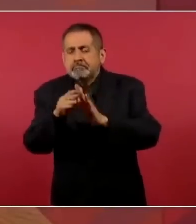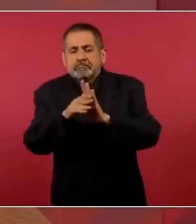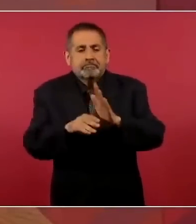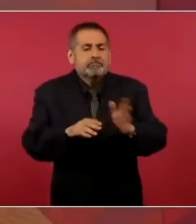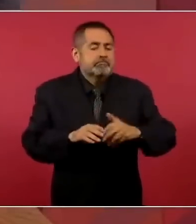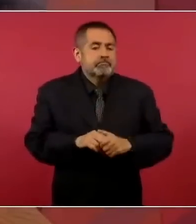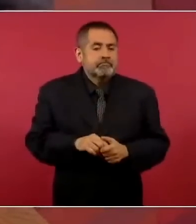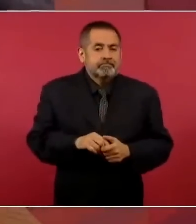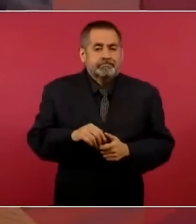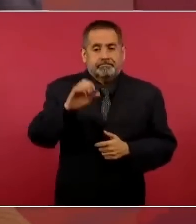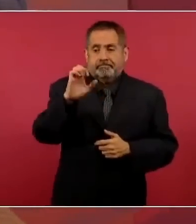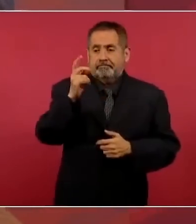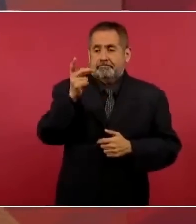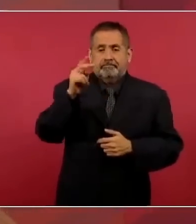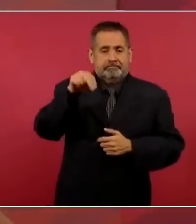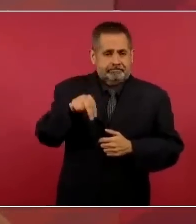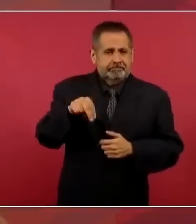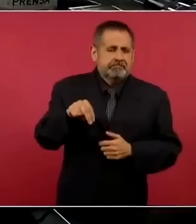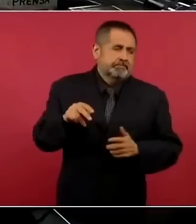Peña